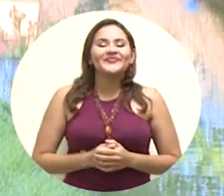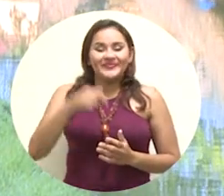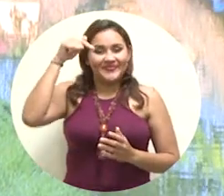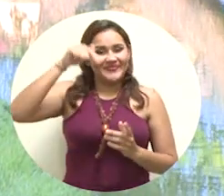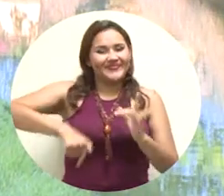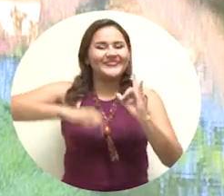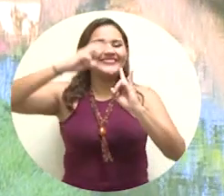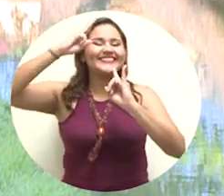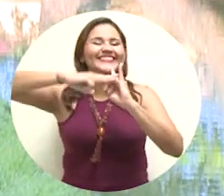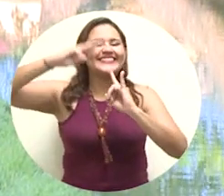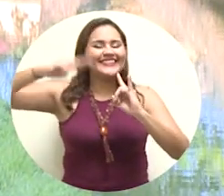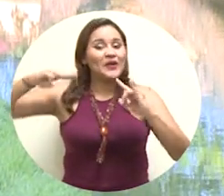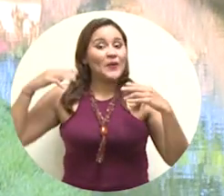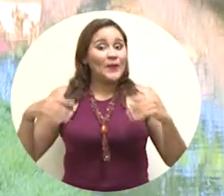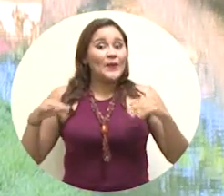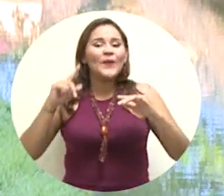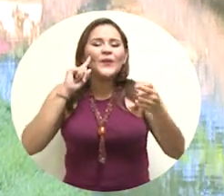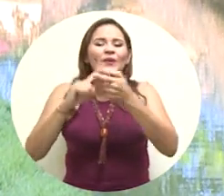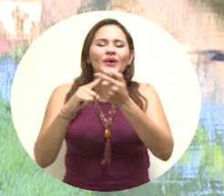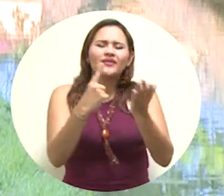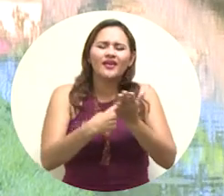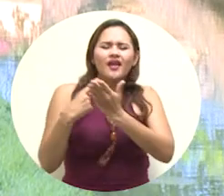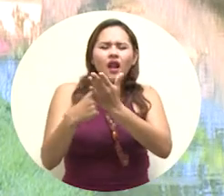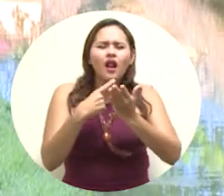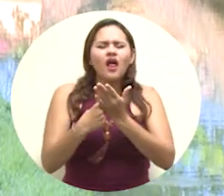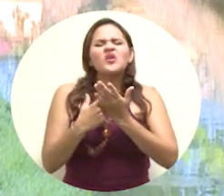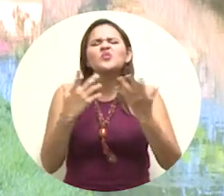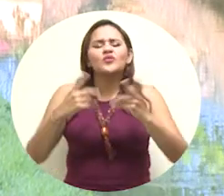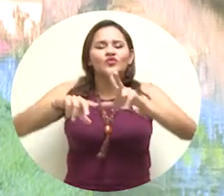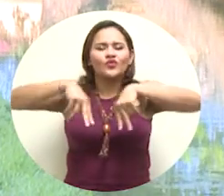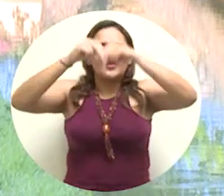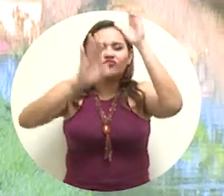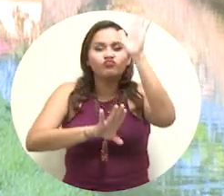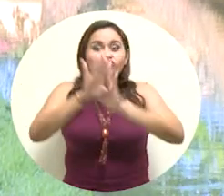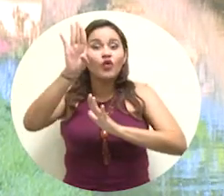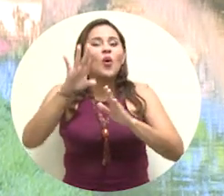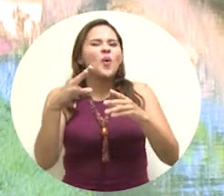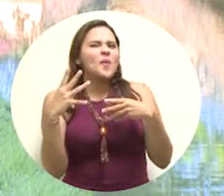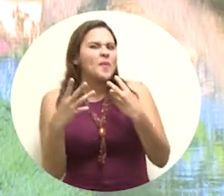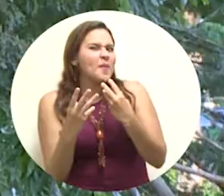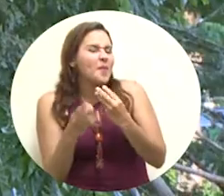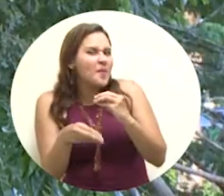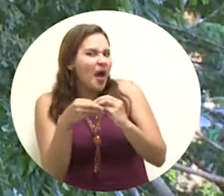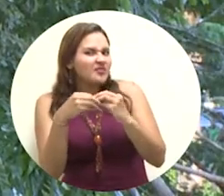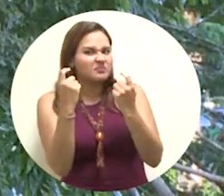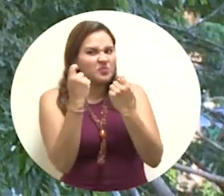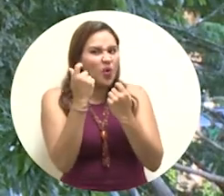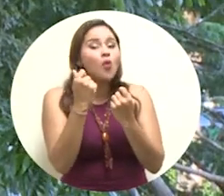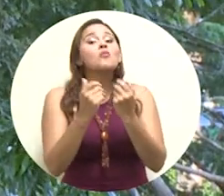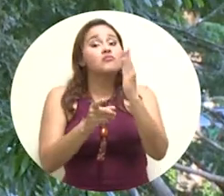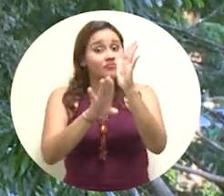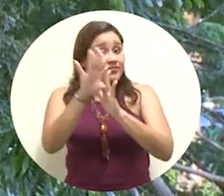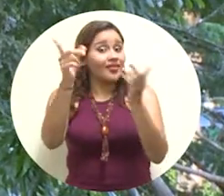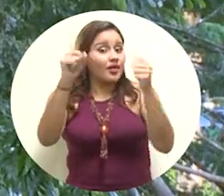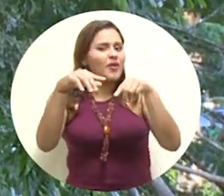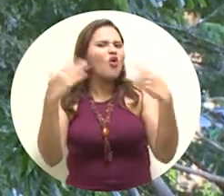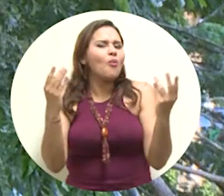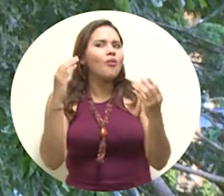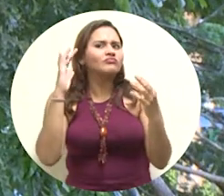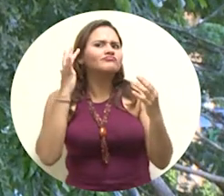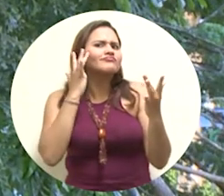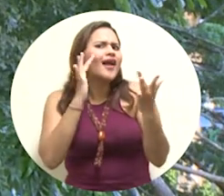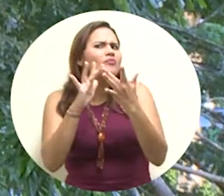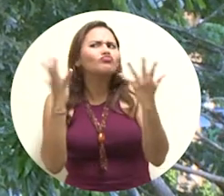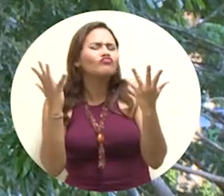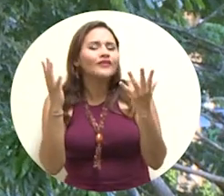Esta casa de estudios encabezó el diálogo sobre crecimiento social y económico a nivel mundial. Estos procesos enriquecieron los